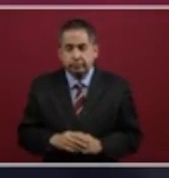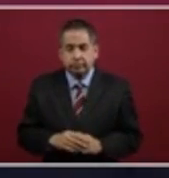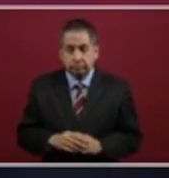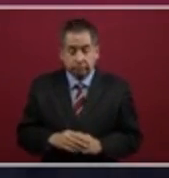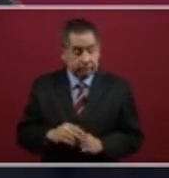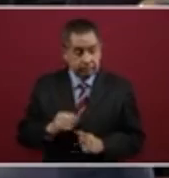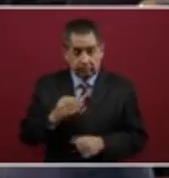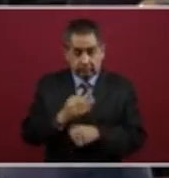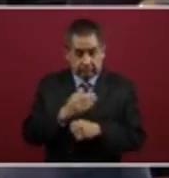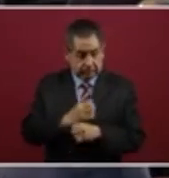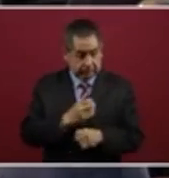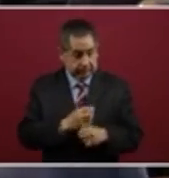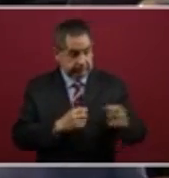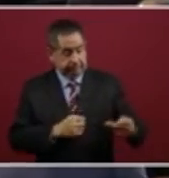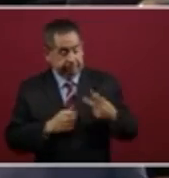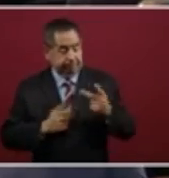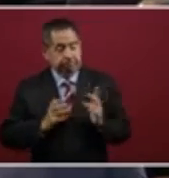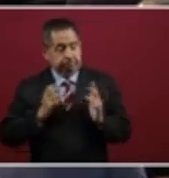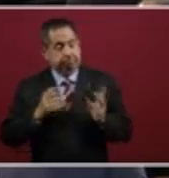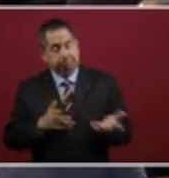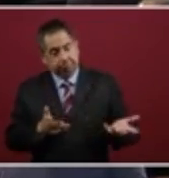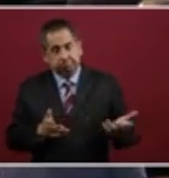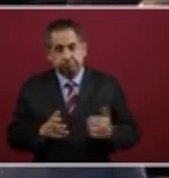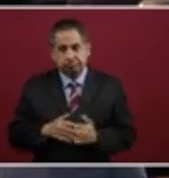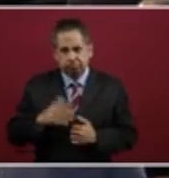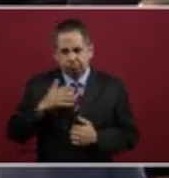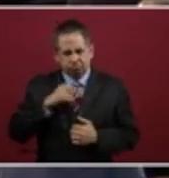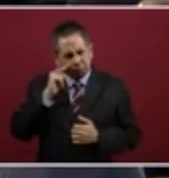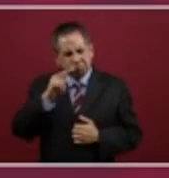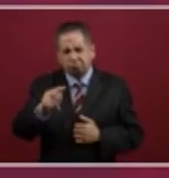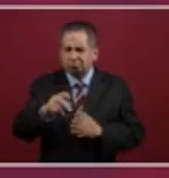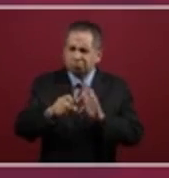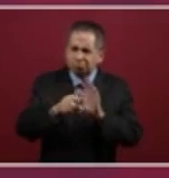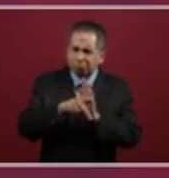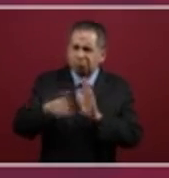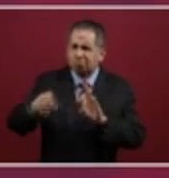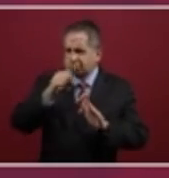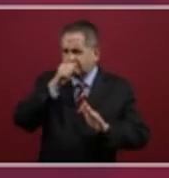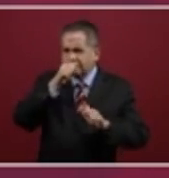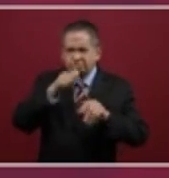ahora que me preguntan, porque estuve viendo las notas.